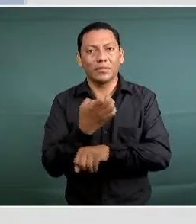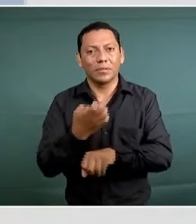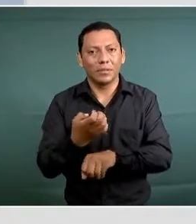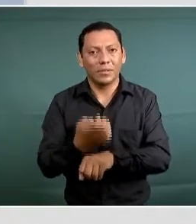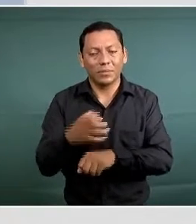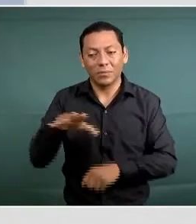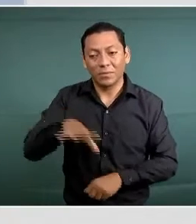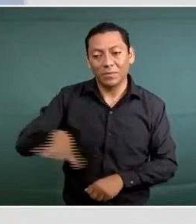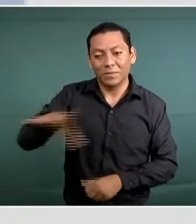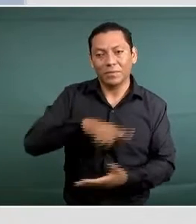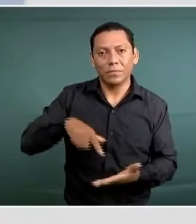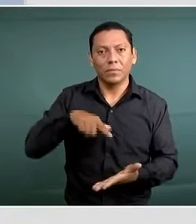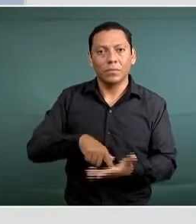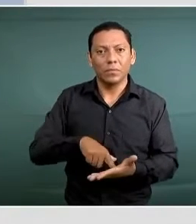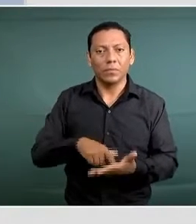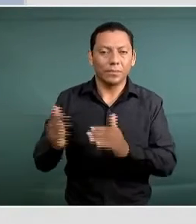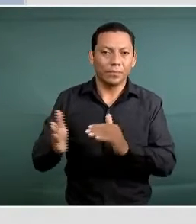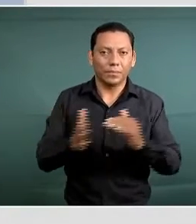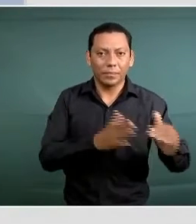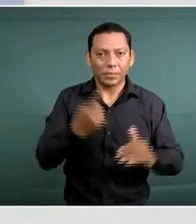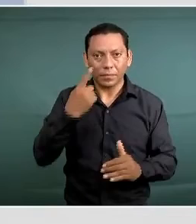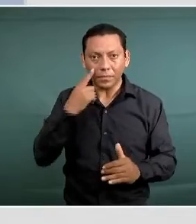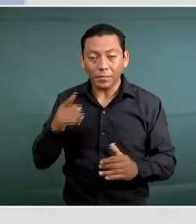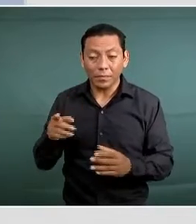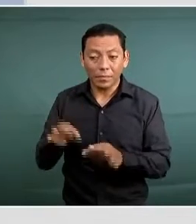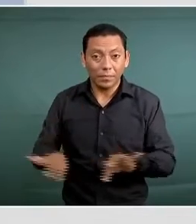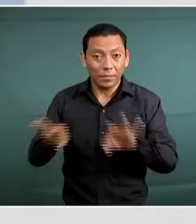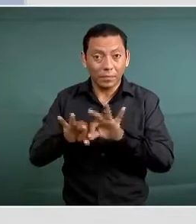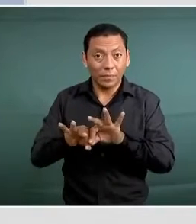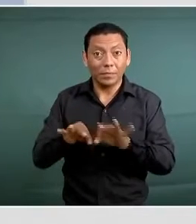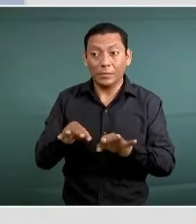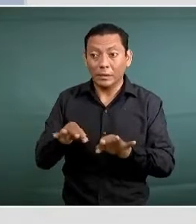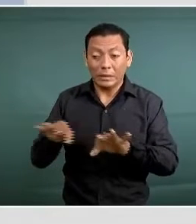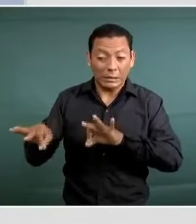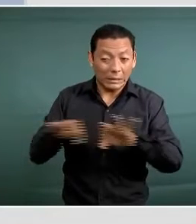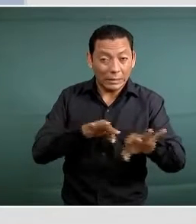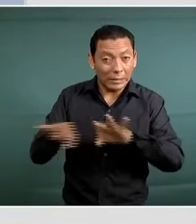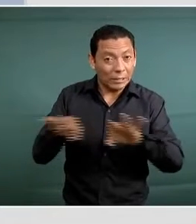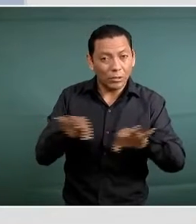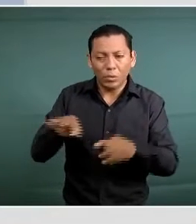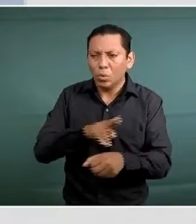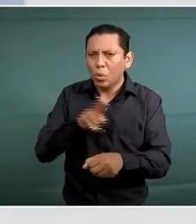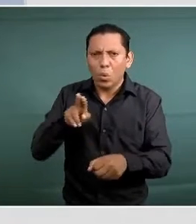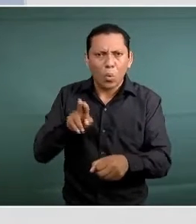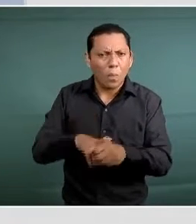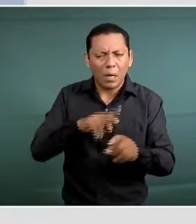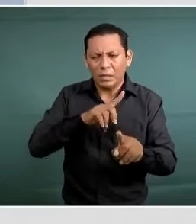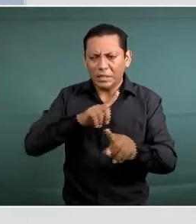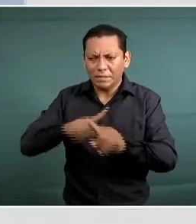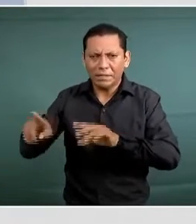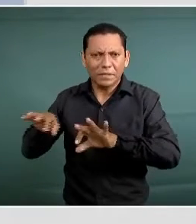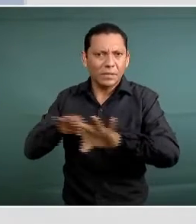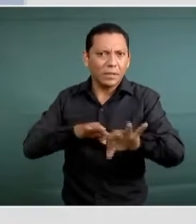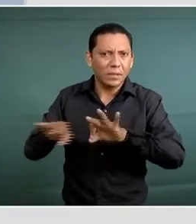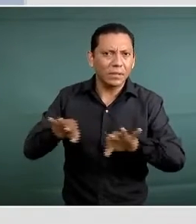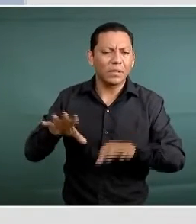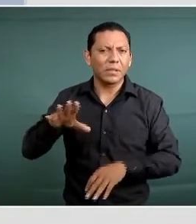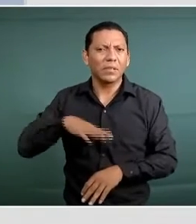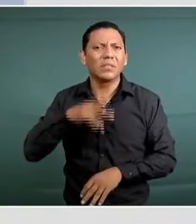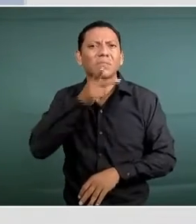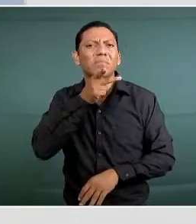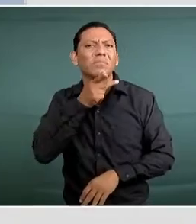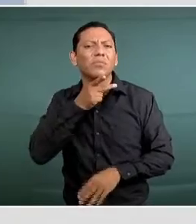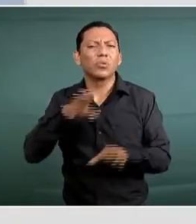de esta región. Las instalaciones prioritarias trabajan de manera normal, sin contratiempo. Petróleos